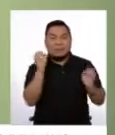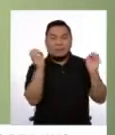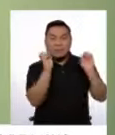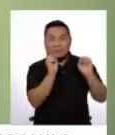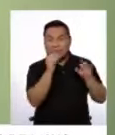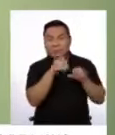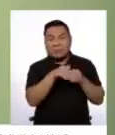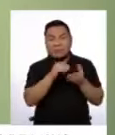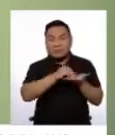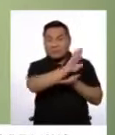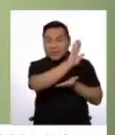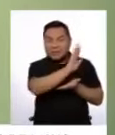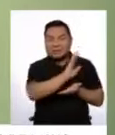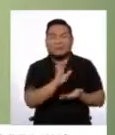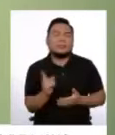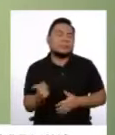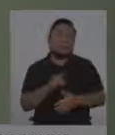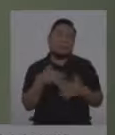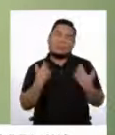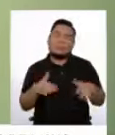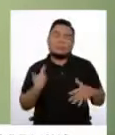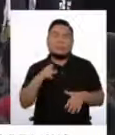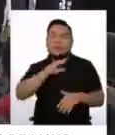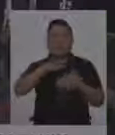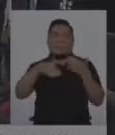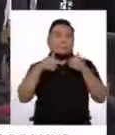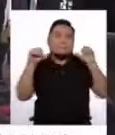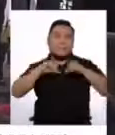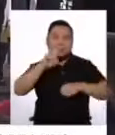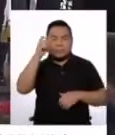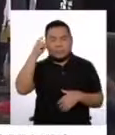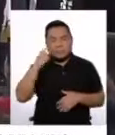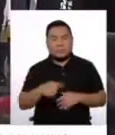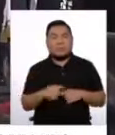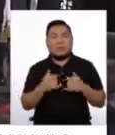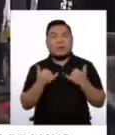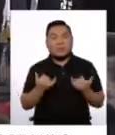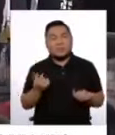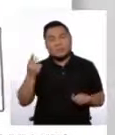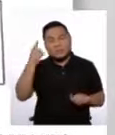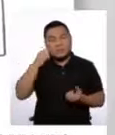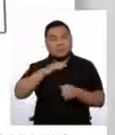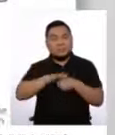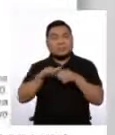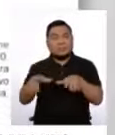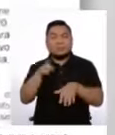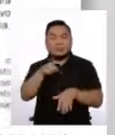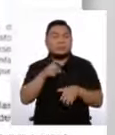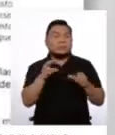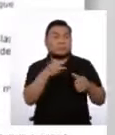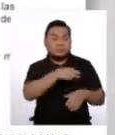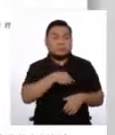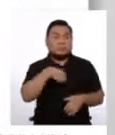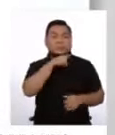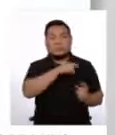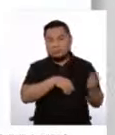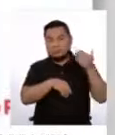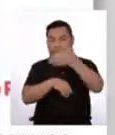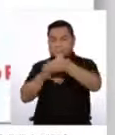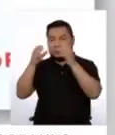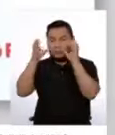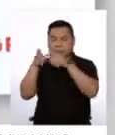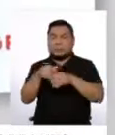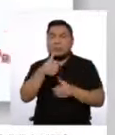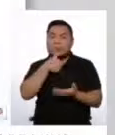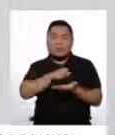simplemente un proceso de inestabilidad política. A pesar del contexto de pandemia, el gabinete asistirá al Congreso. En